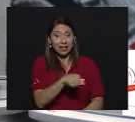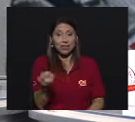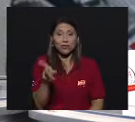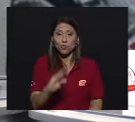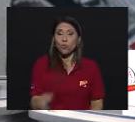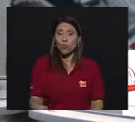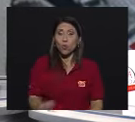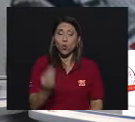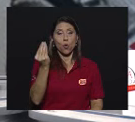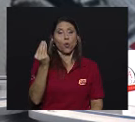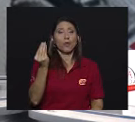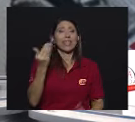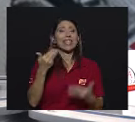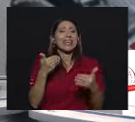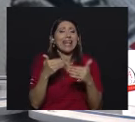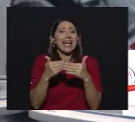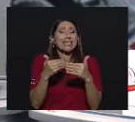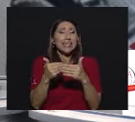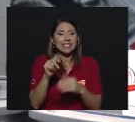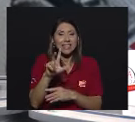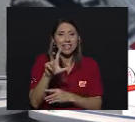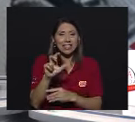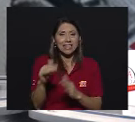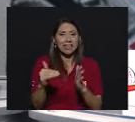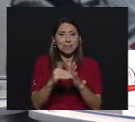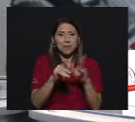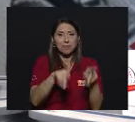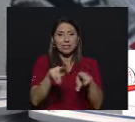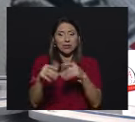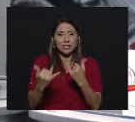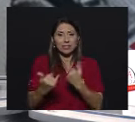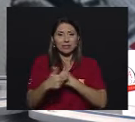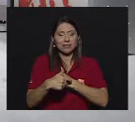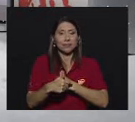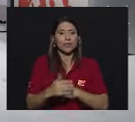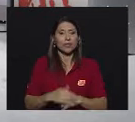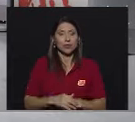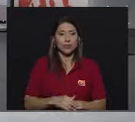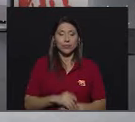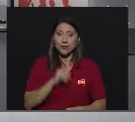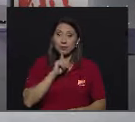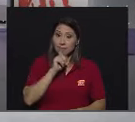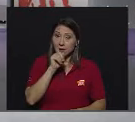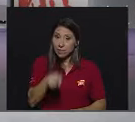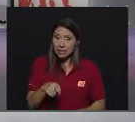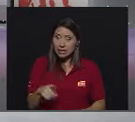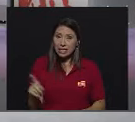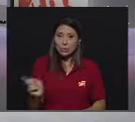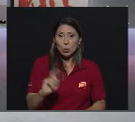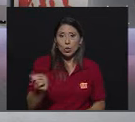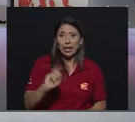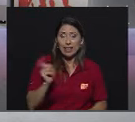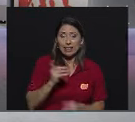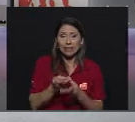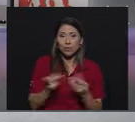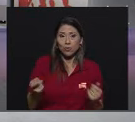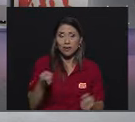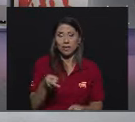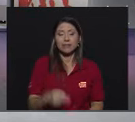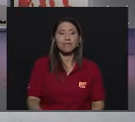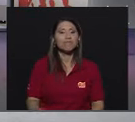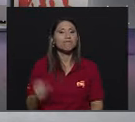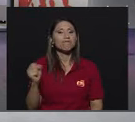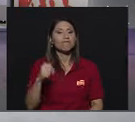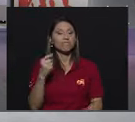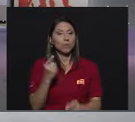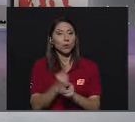muy joven y alcanza casi las 300.000 personas en este momento. Definitivamente un tema urgente de resolver.